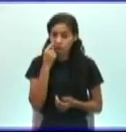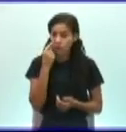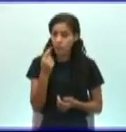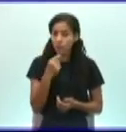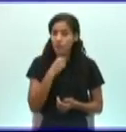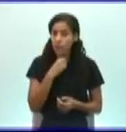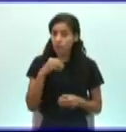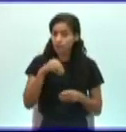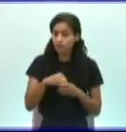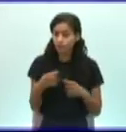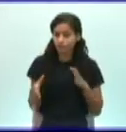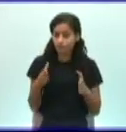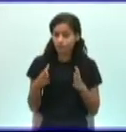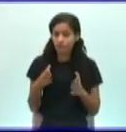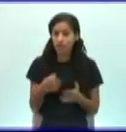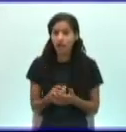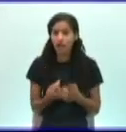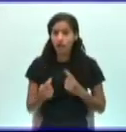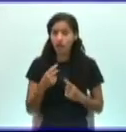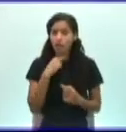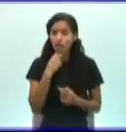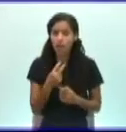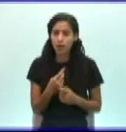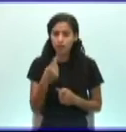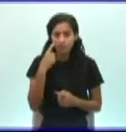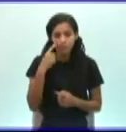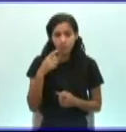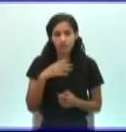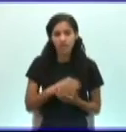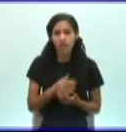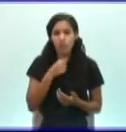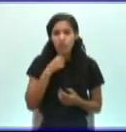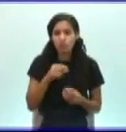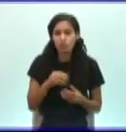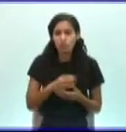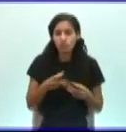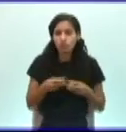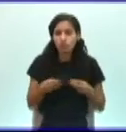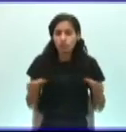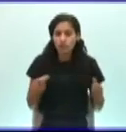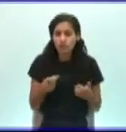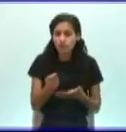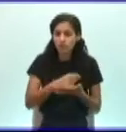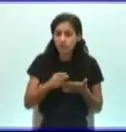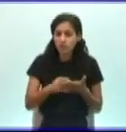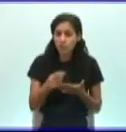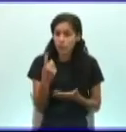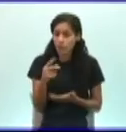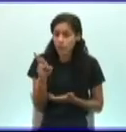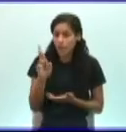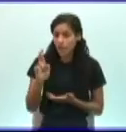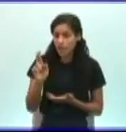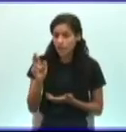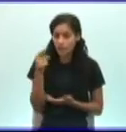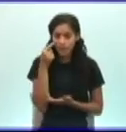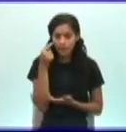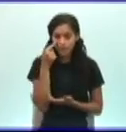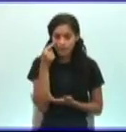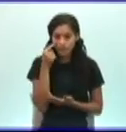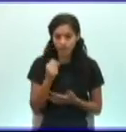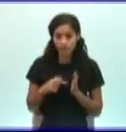vocales, pero más suave. Cuando lo vemos suave, solo escribimos una sola letra R. Presten atención